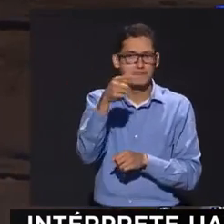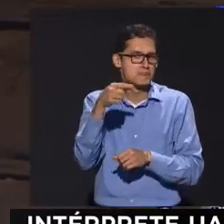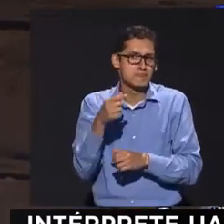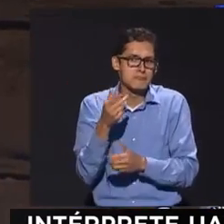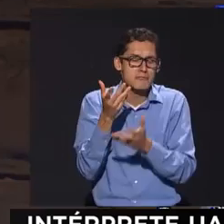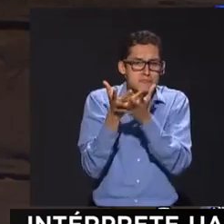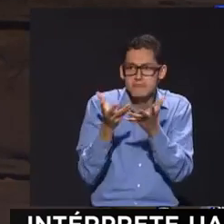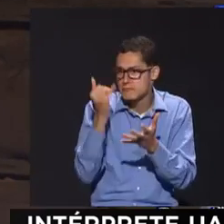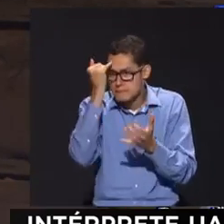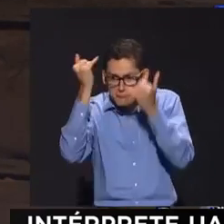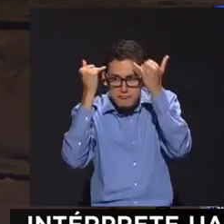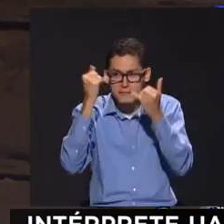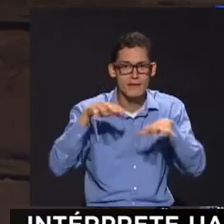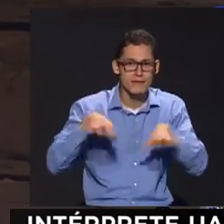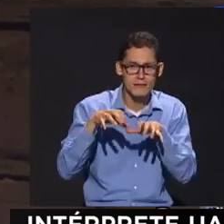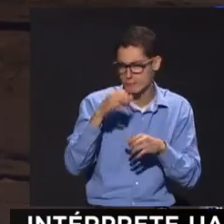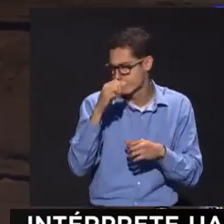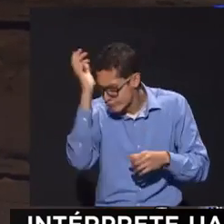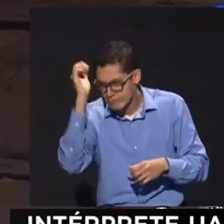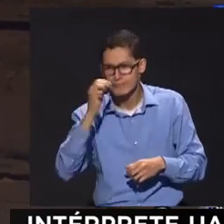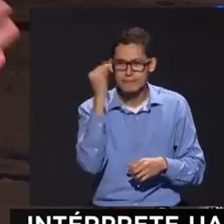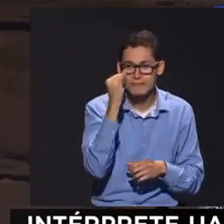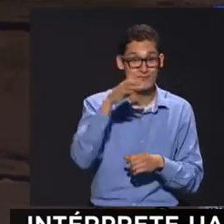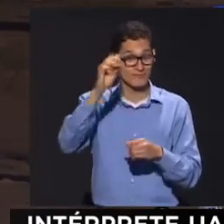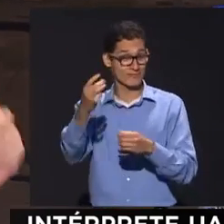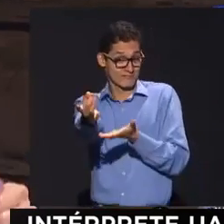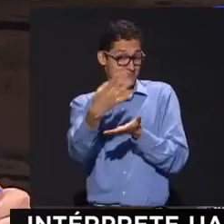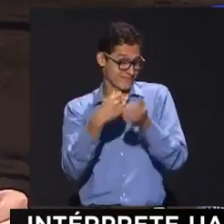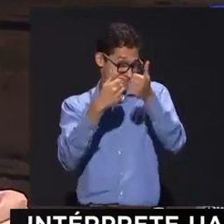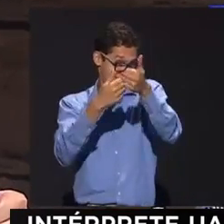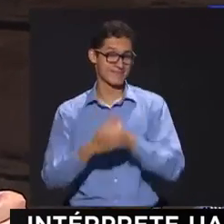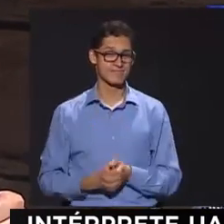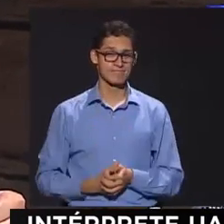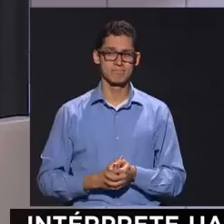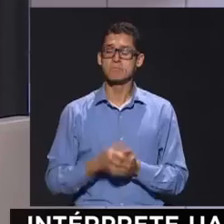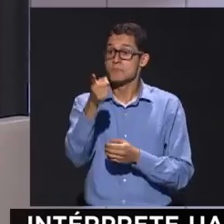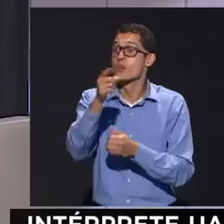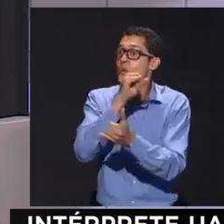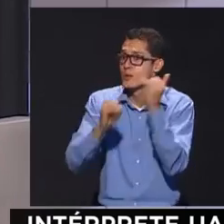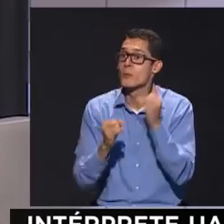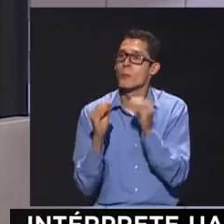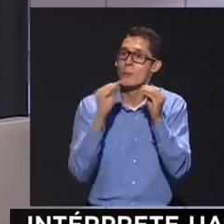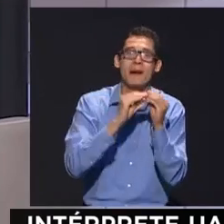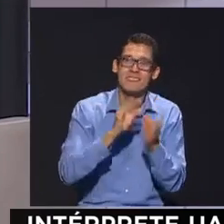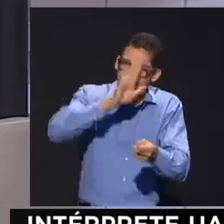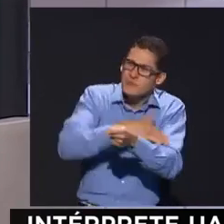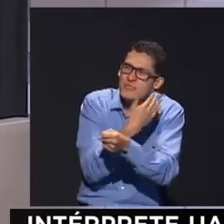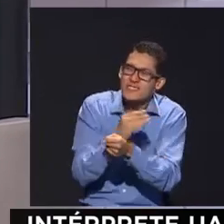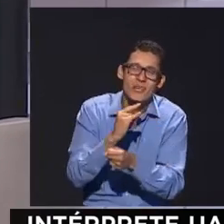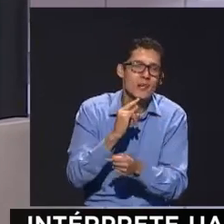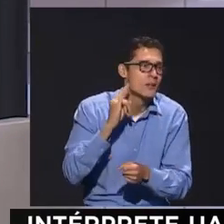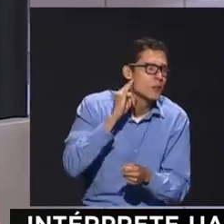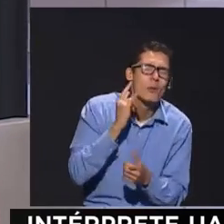bueno profesor wang calle qué tal si nos despedimos con otro sonido desde siempre muchas gracias por acompañarnos no aquí como siempre por la invitación y si